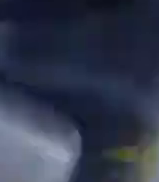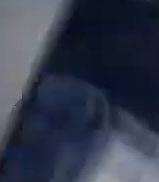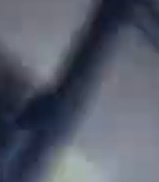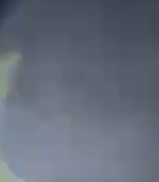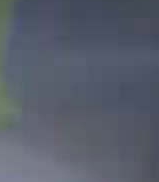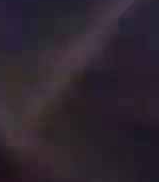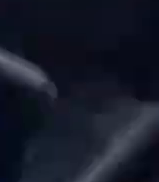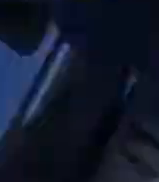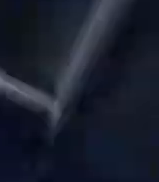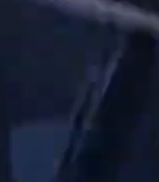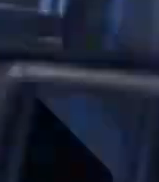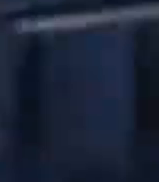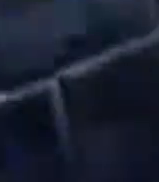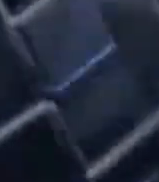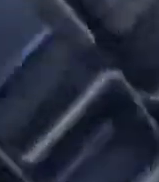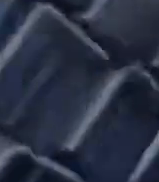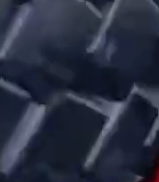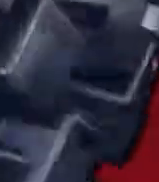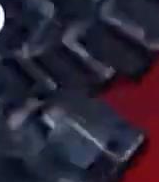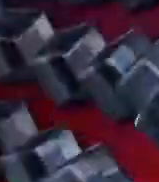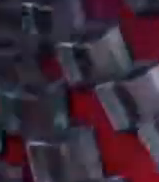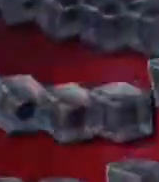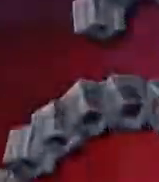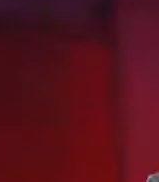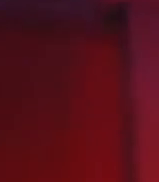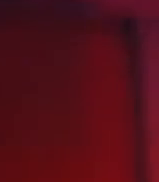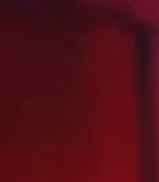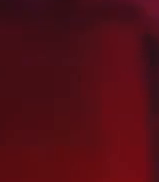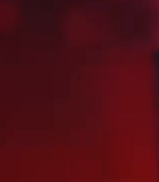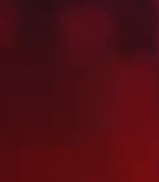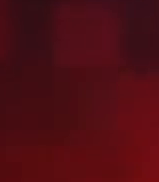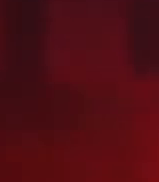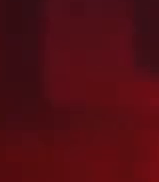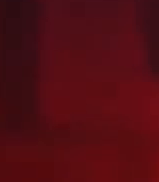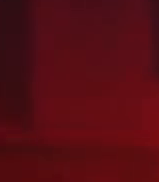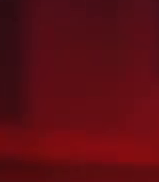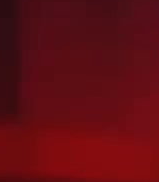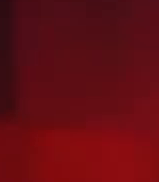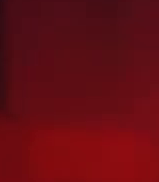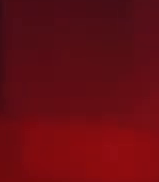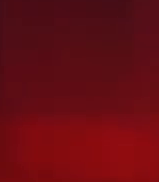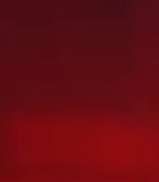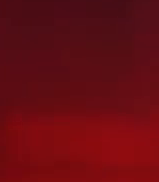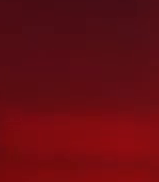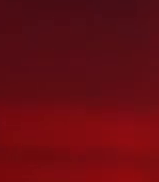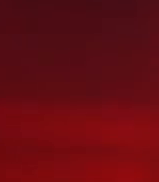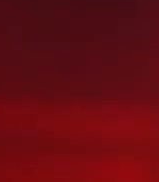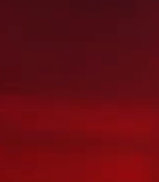Televisión Legislativa presentó TVL Noticias, emisión central.